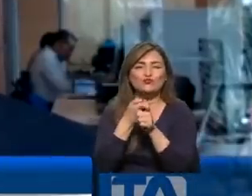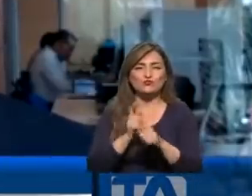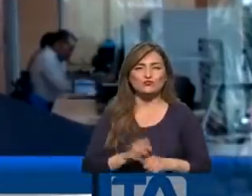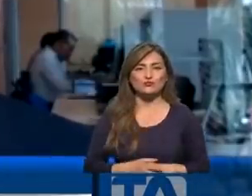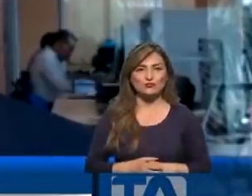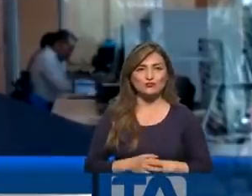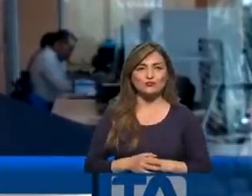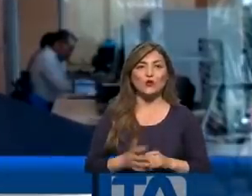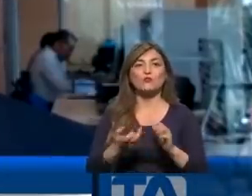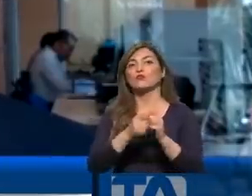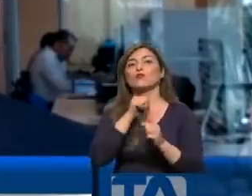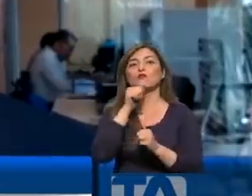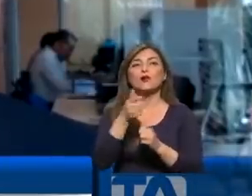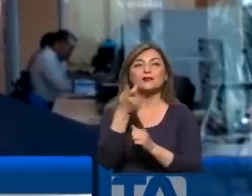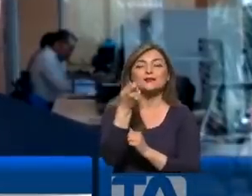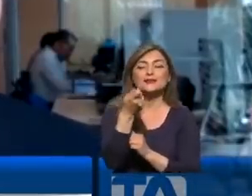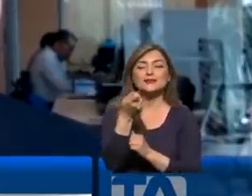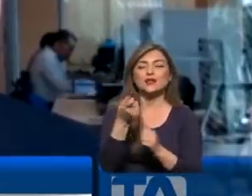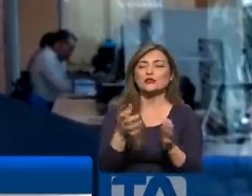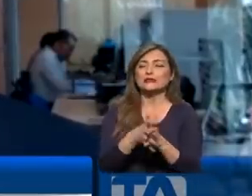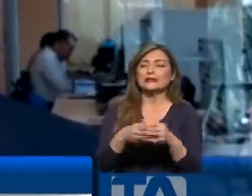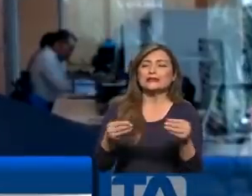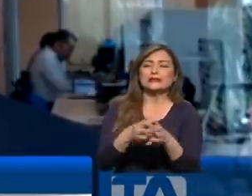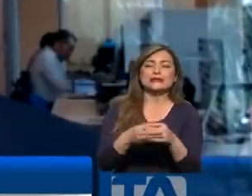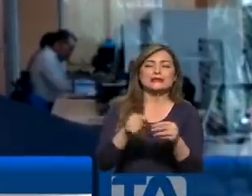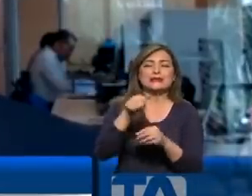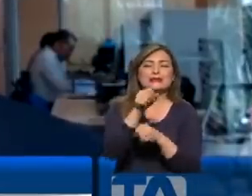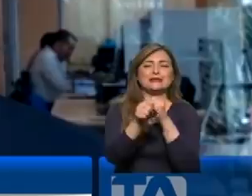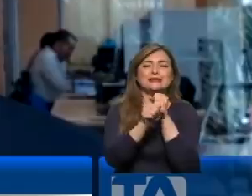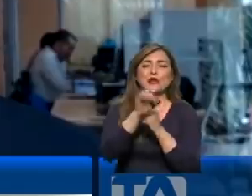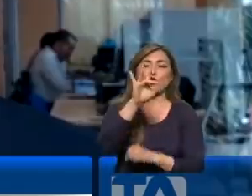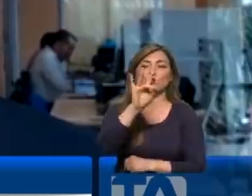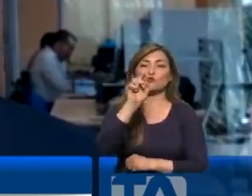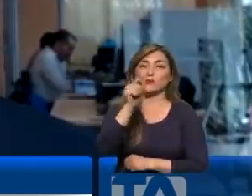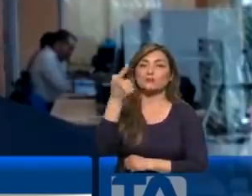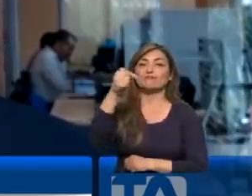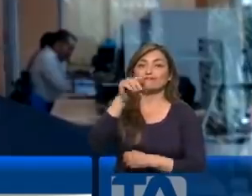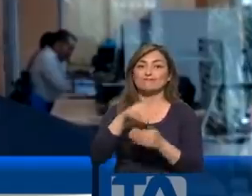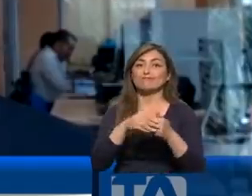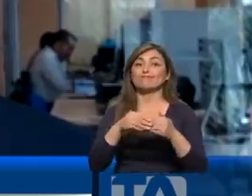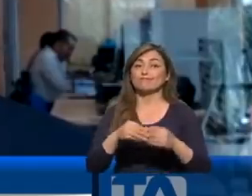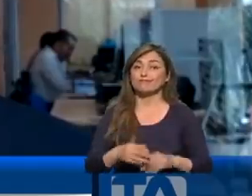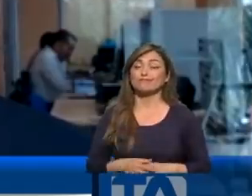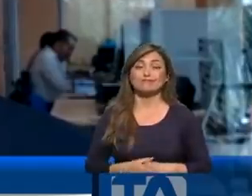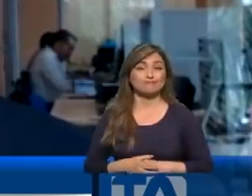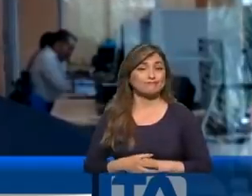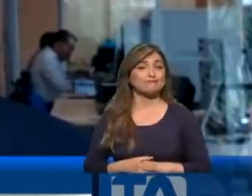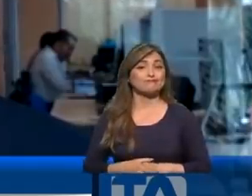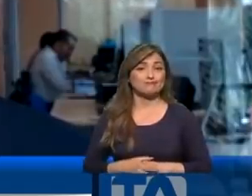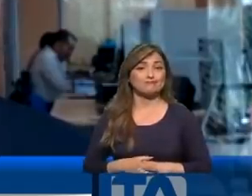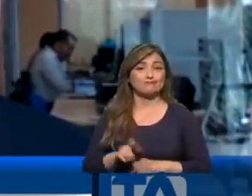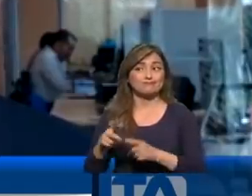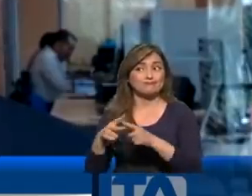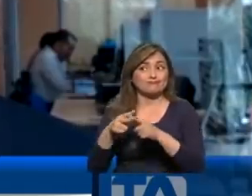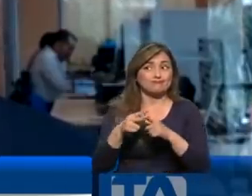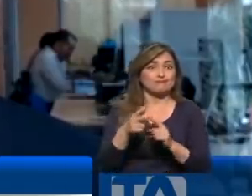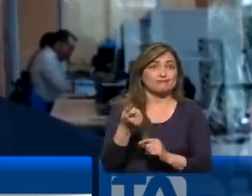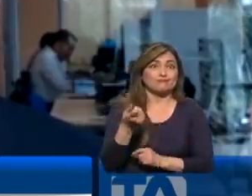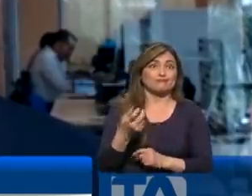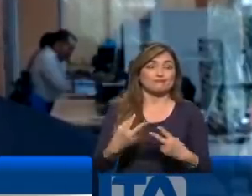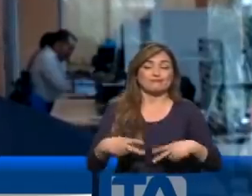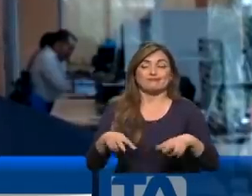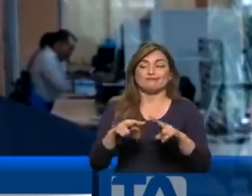su brecha fiscal, que para este año probablemente bordee los 8,000 millones de dólares en necesidad de financiamiento. Es un